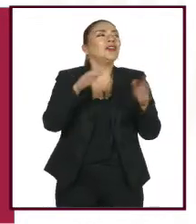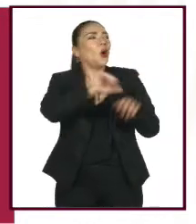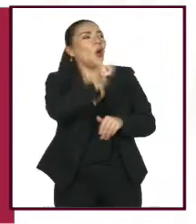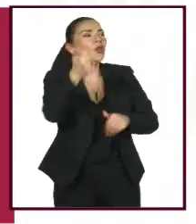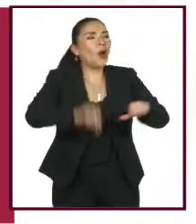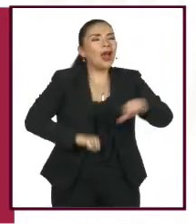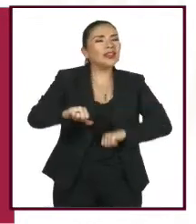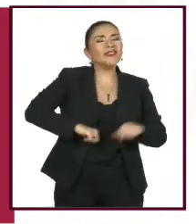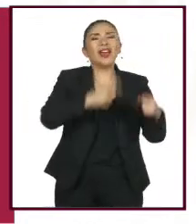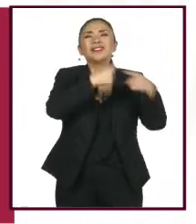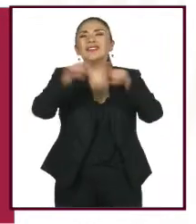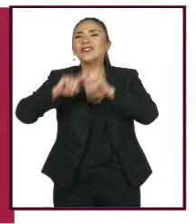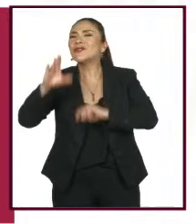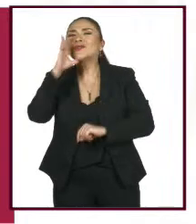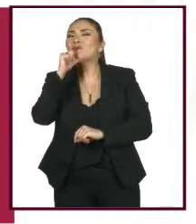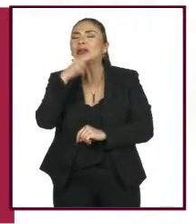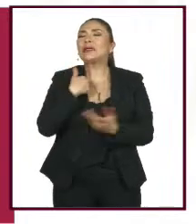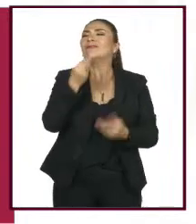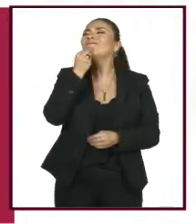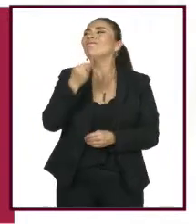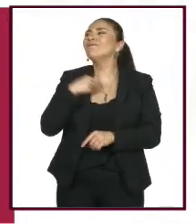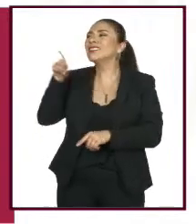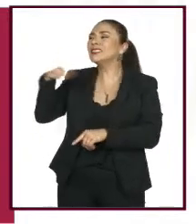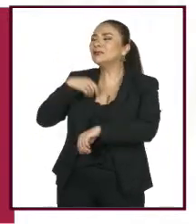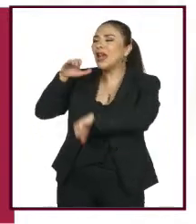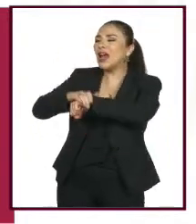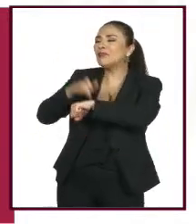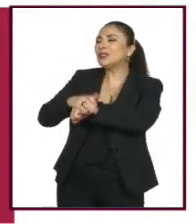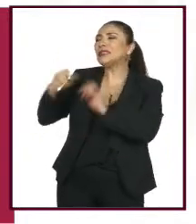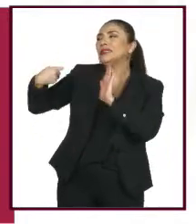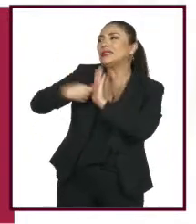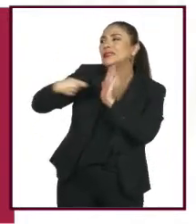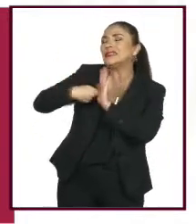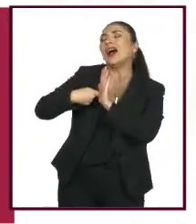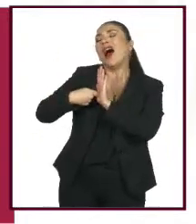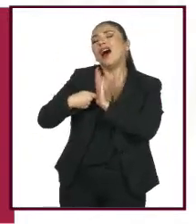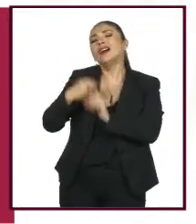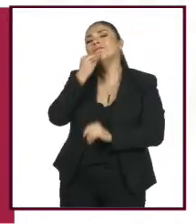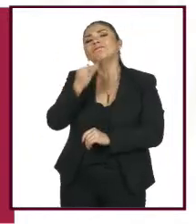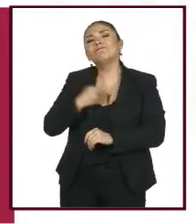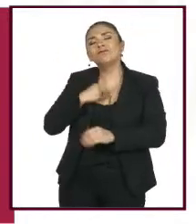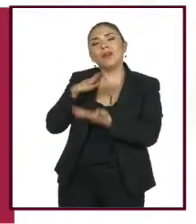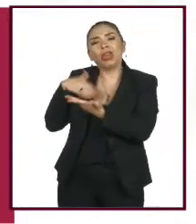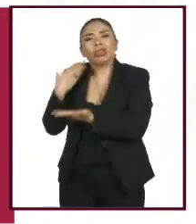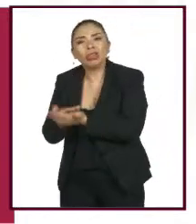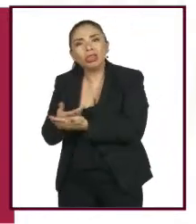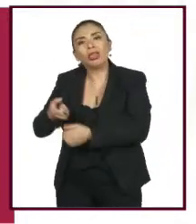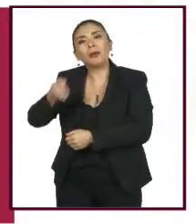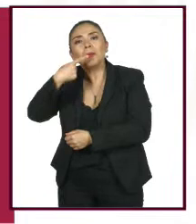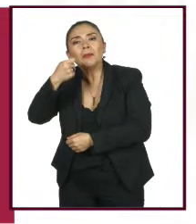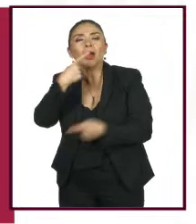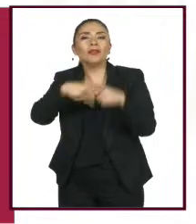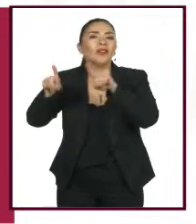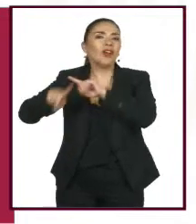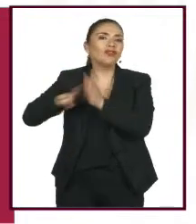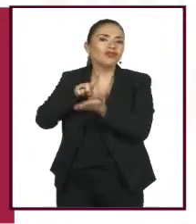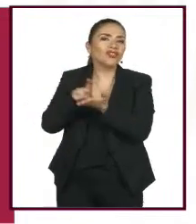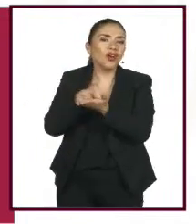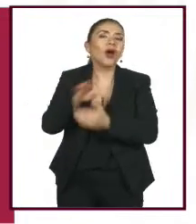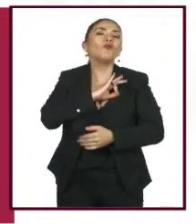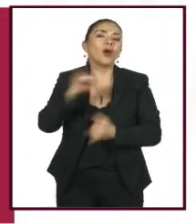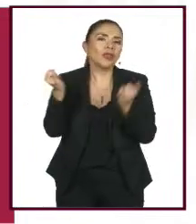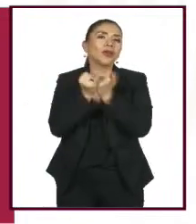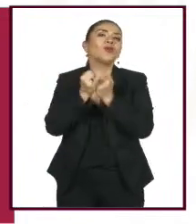tipo de actividades que suplan estas actividades, pues que sea fácil que la pueda consumir y que pueda desarrollar pues